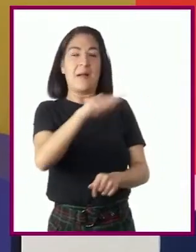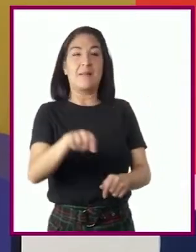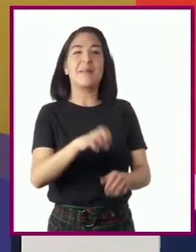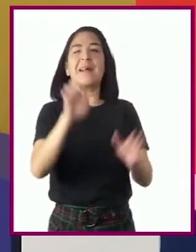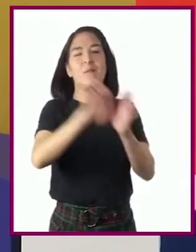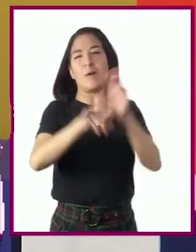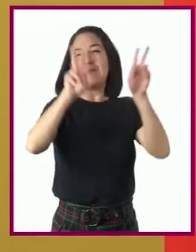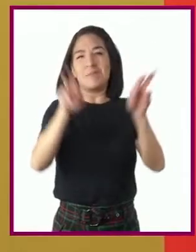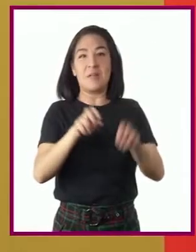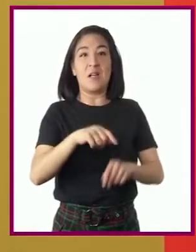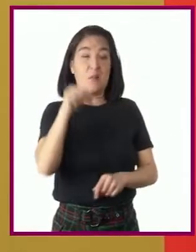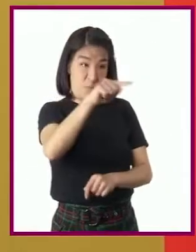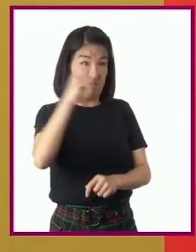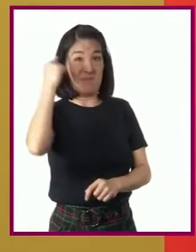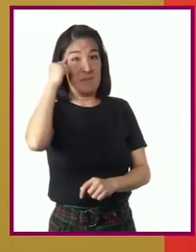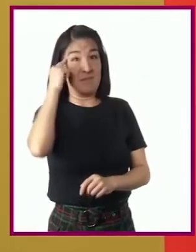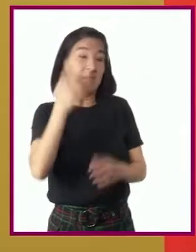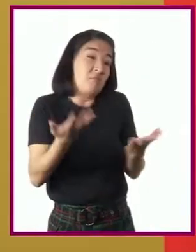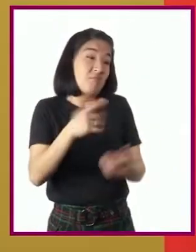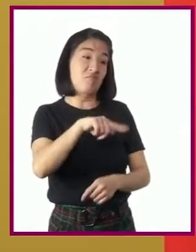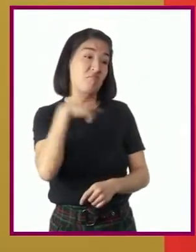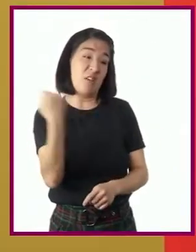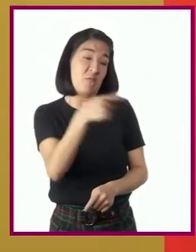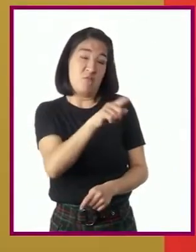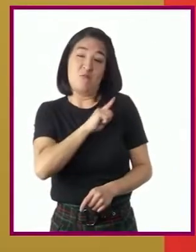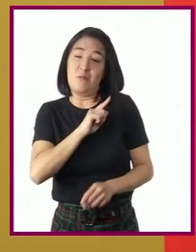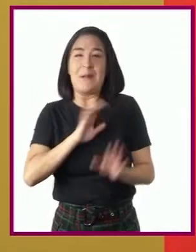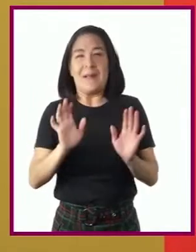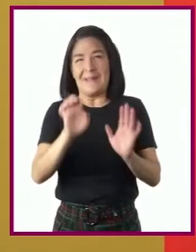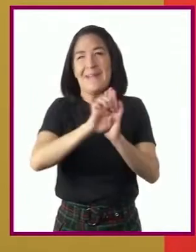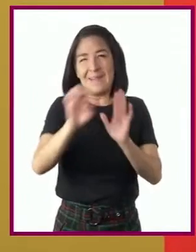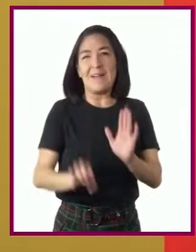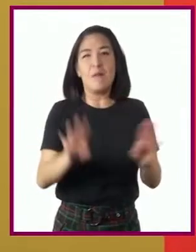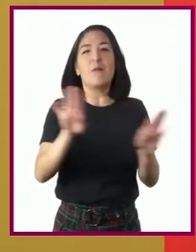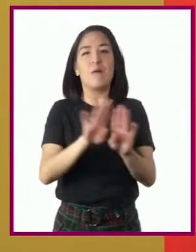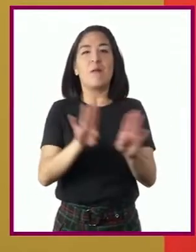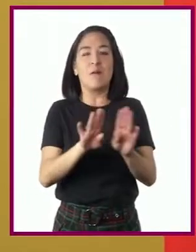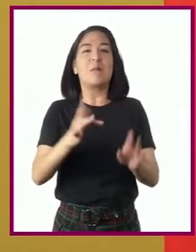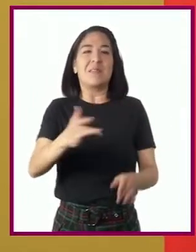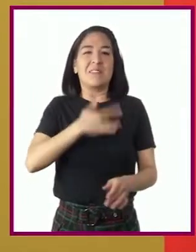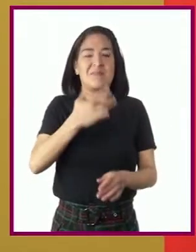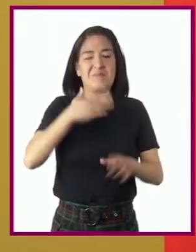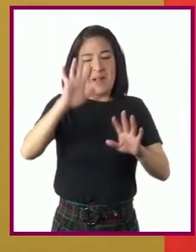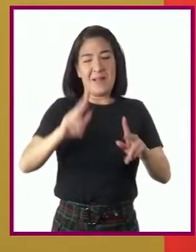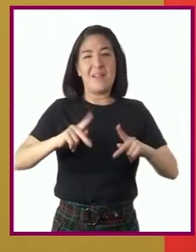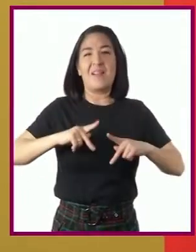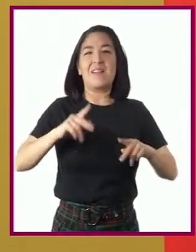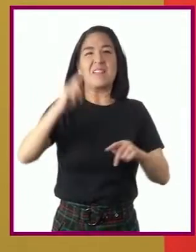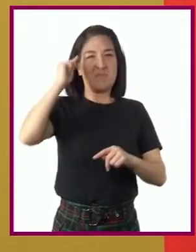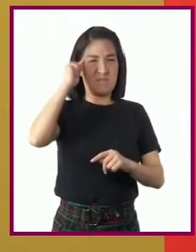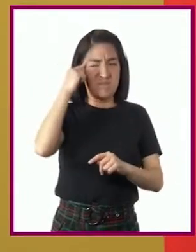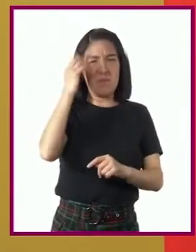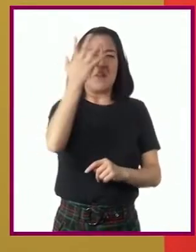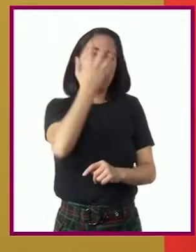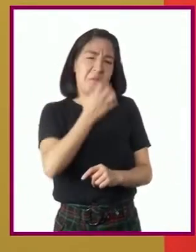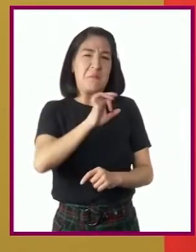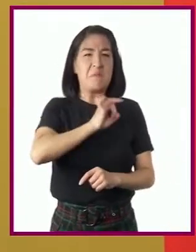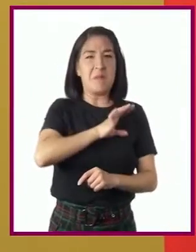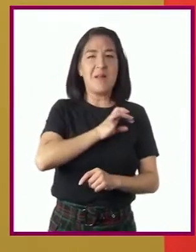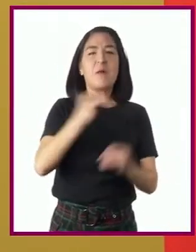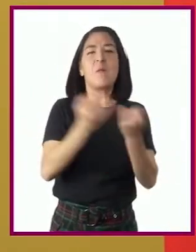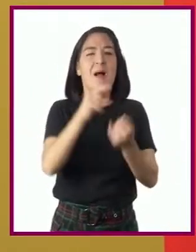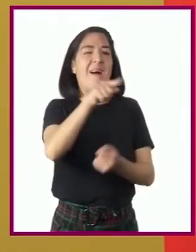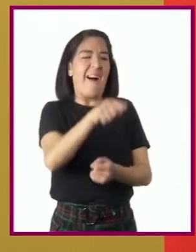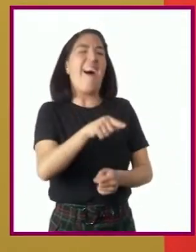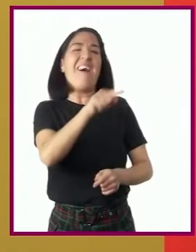pierde. Mostrarse triste o con miedo suele entenderse como debilidad y eso implica perdernos la